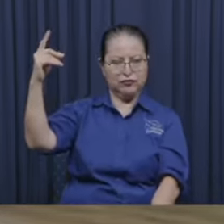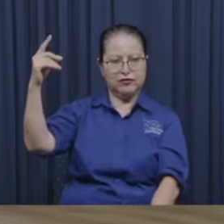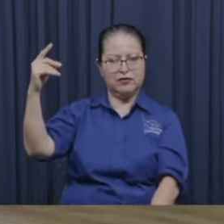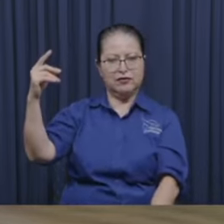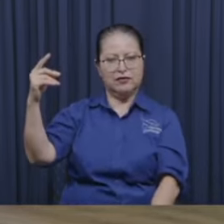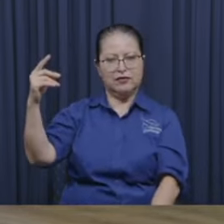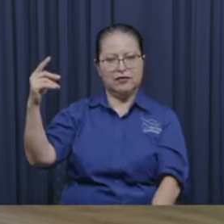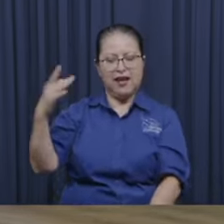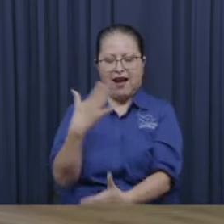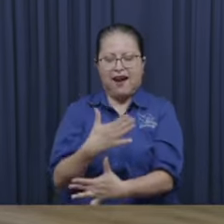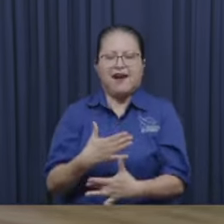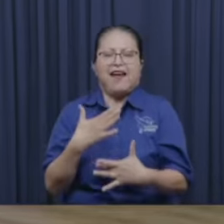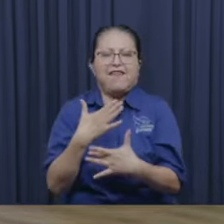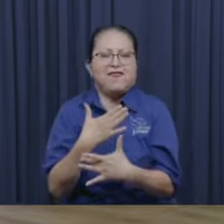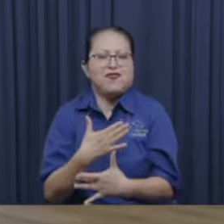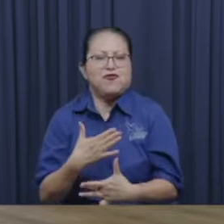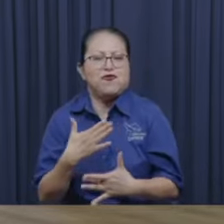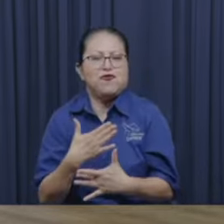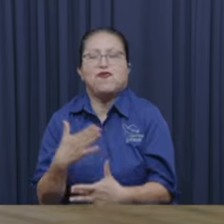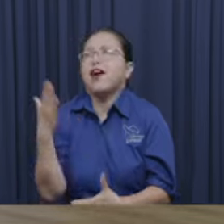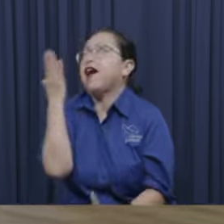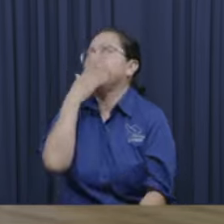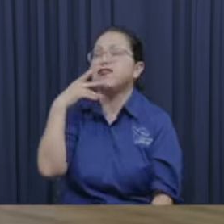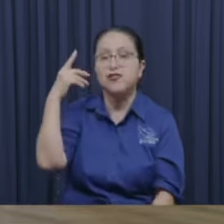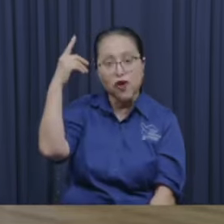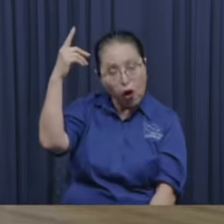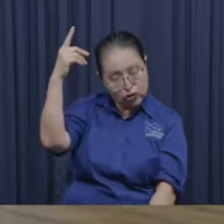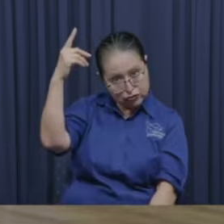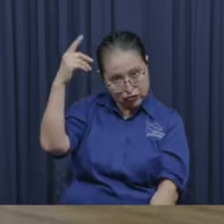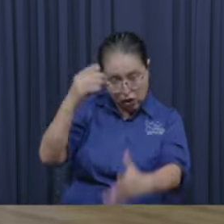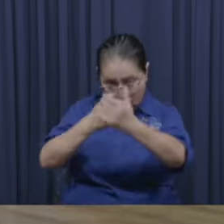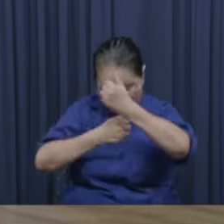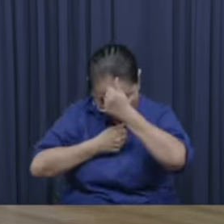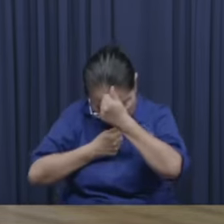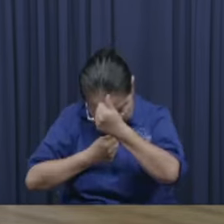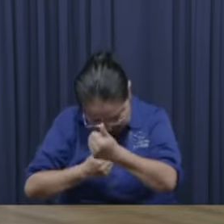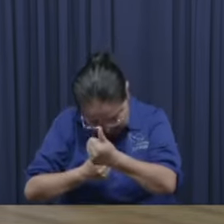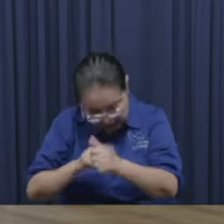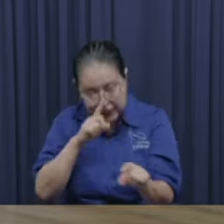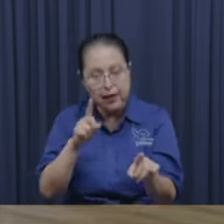de haber agradado no solamente haber obedecido